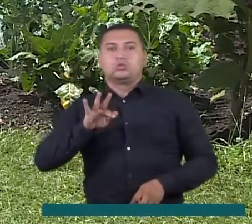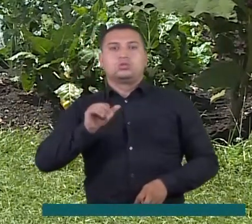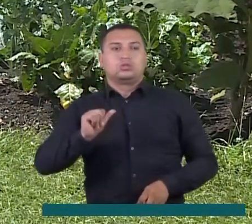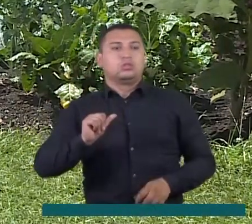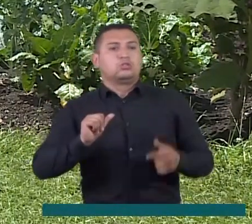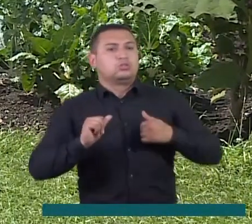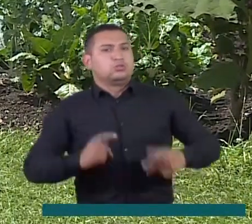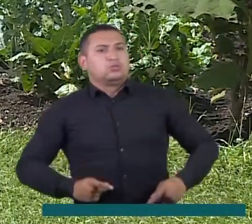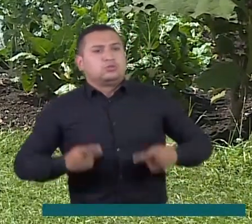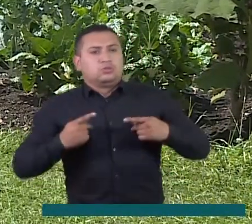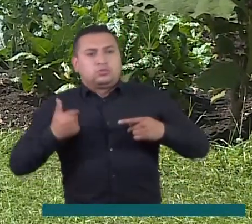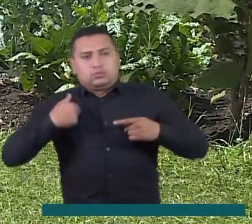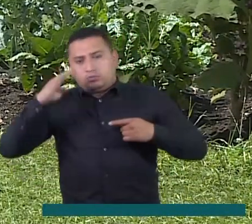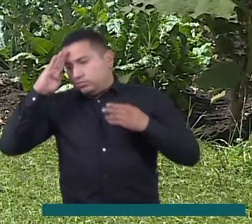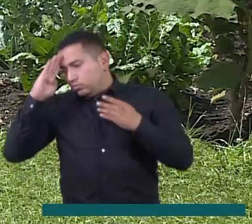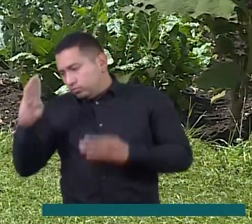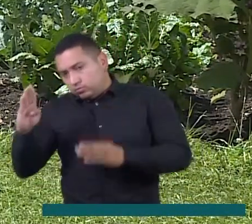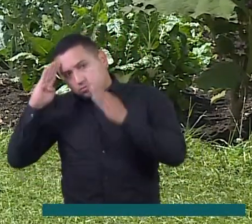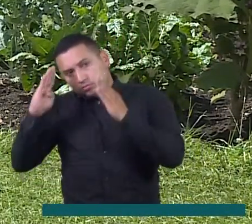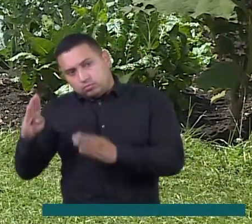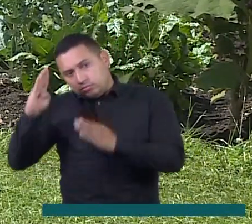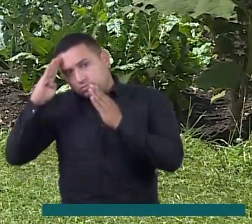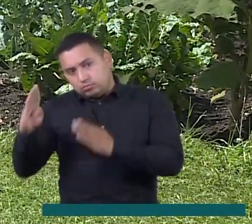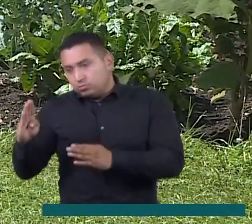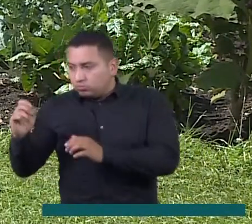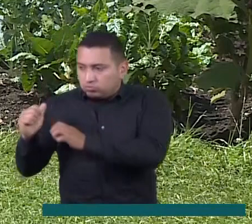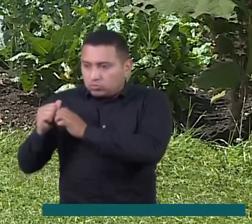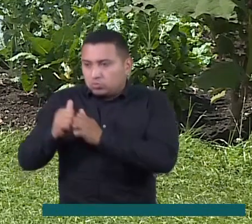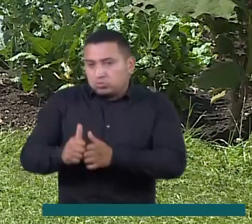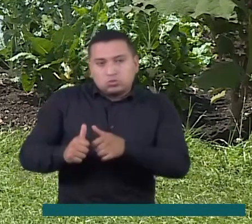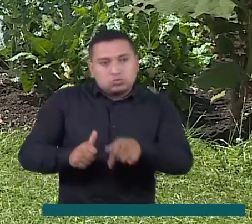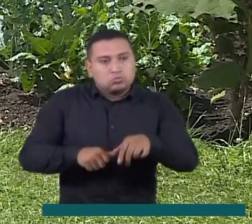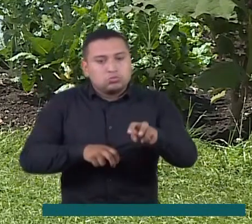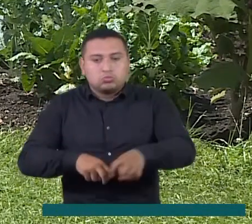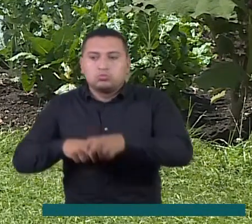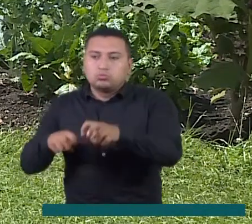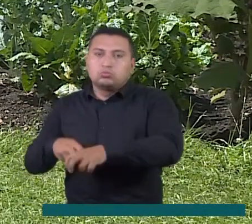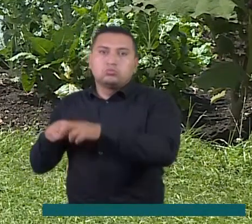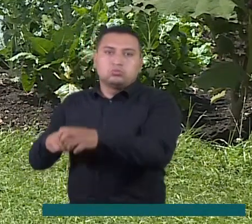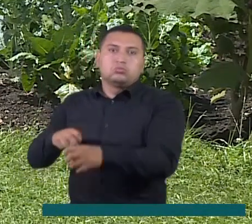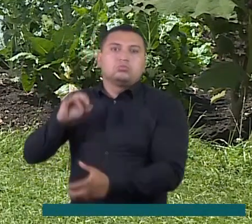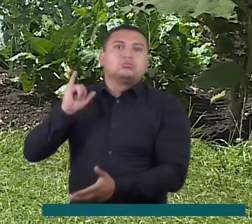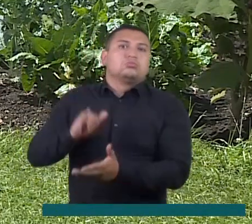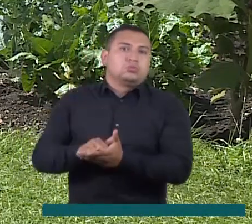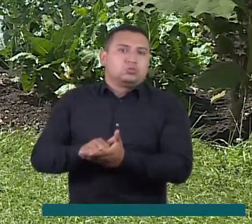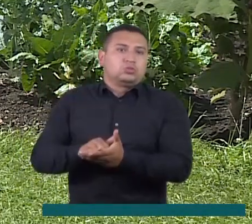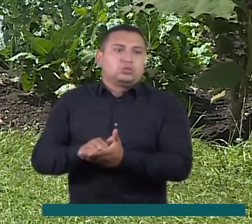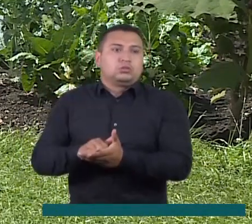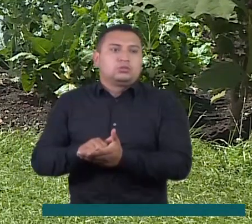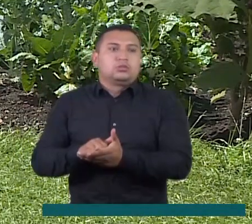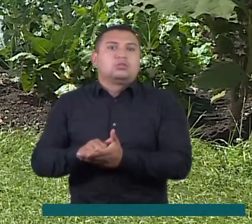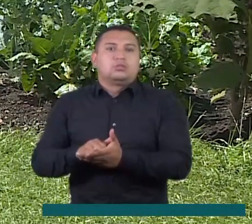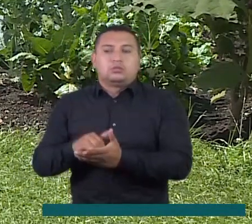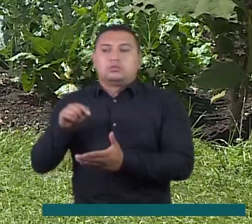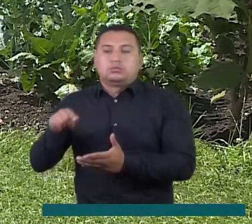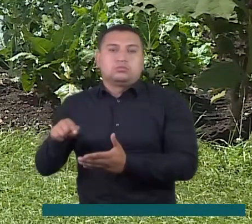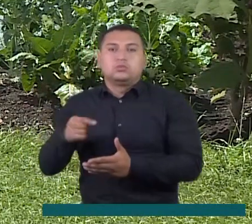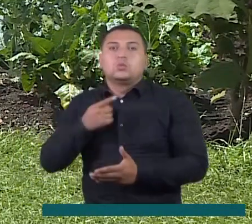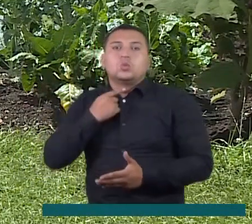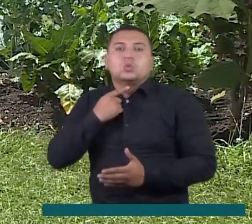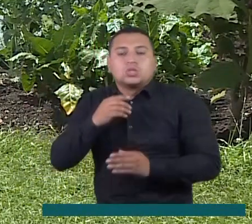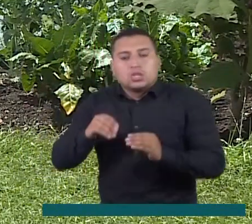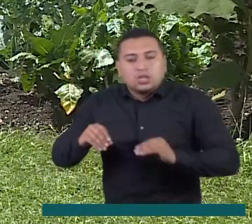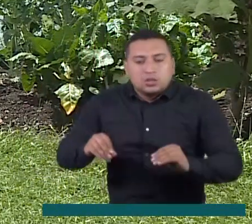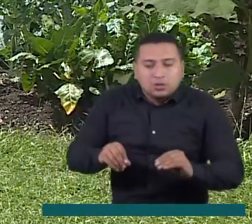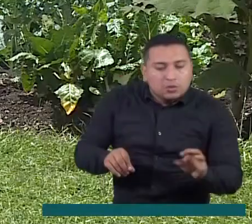ella, entonces ella se viene conmigo para la huerta y ahí empezó a vincularse. A ella le gusta mucho la tierrita, coger las